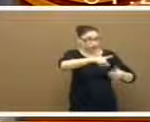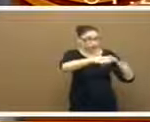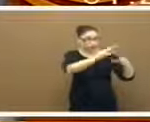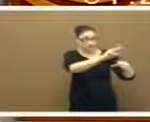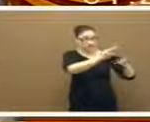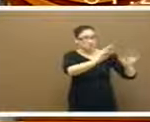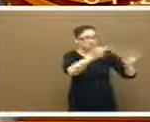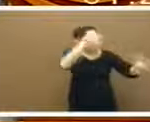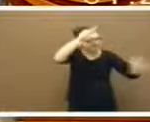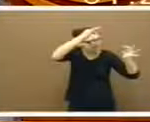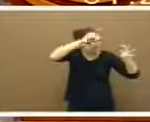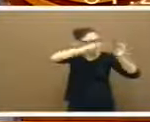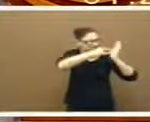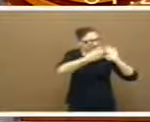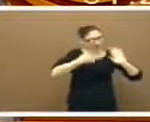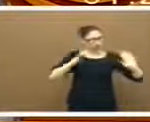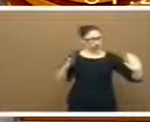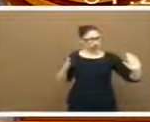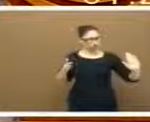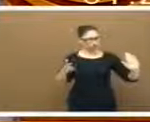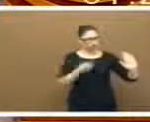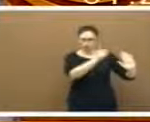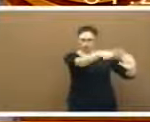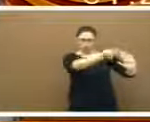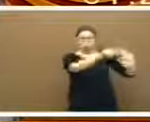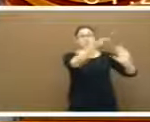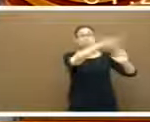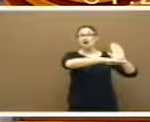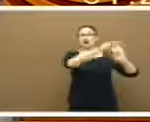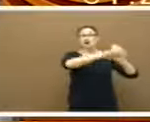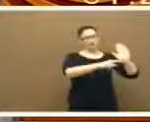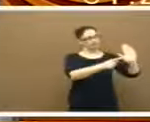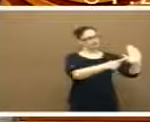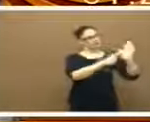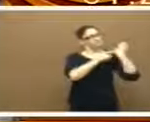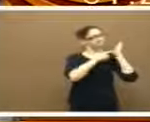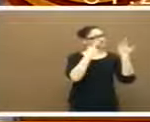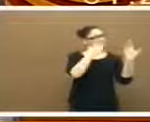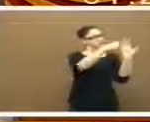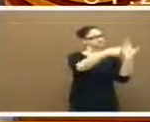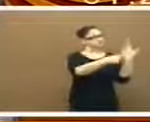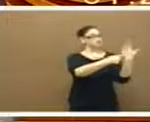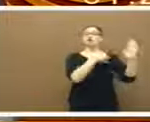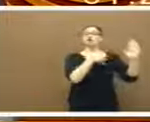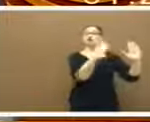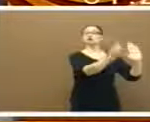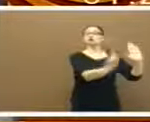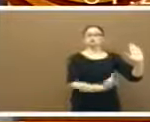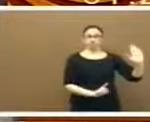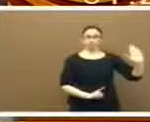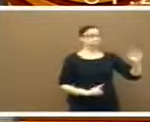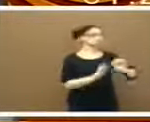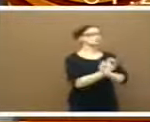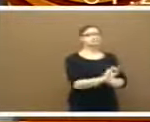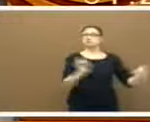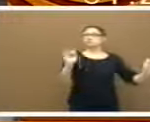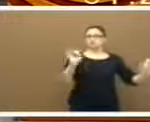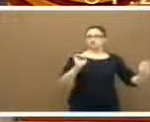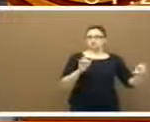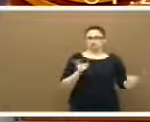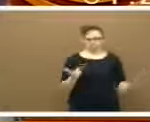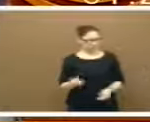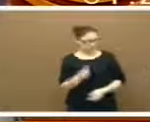¿eh? Y se cogen el programa y al lado el catálogo de tal y al lado el catálogo de tal, y dice, no se puede hacer, es imposible, pero ¿cómo